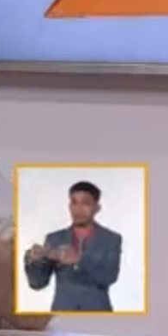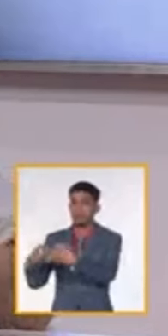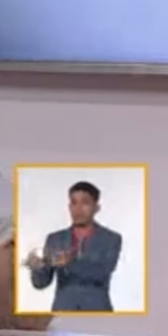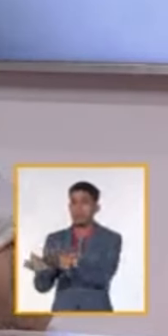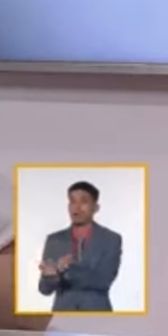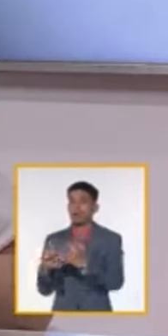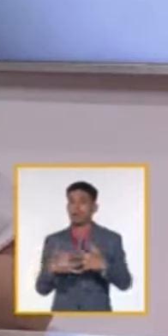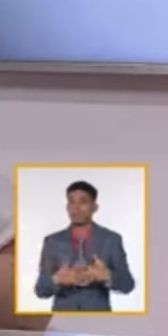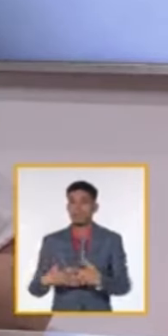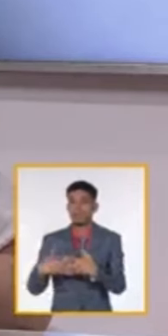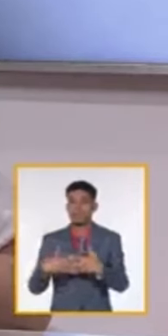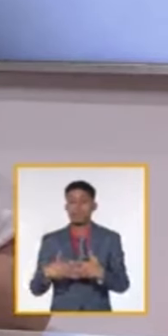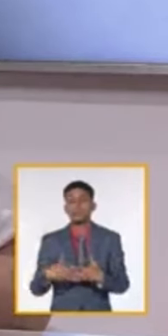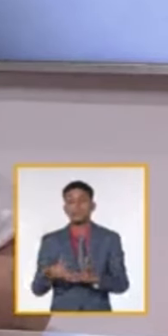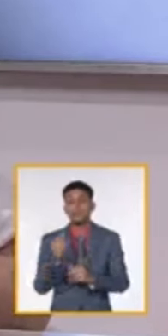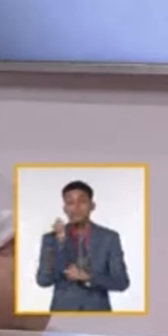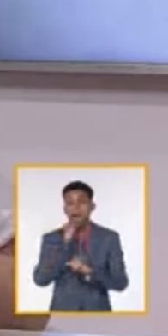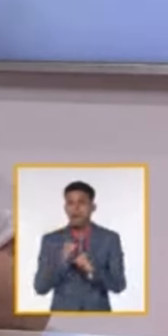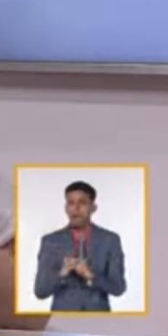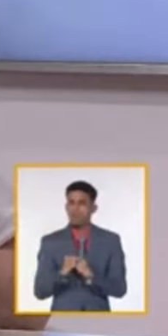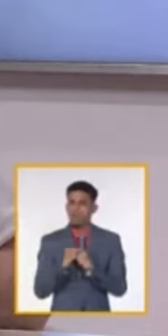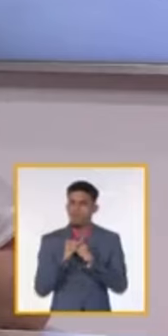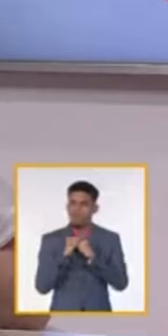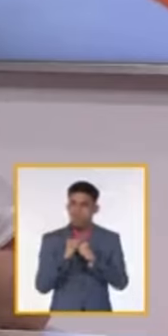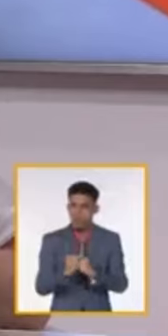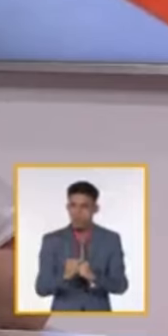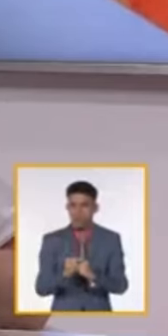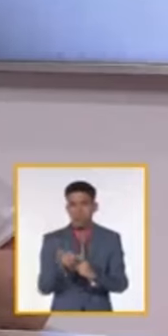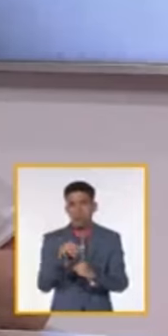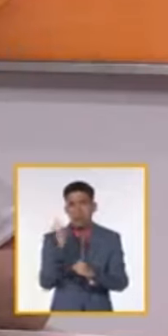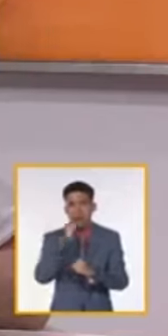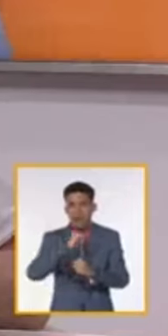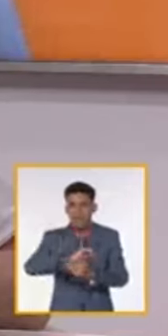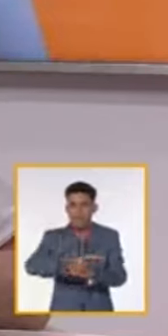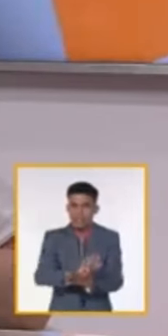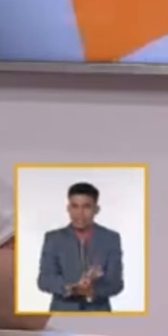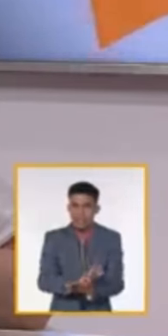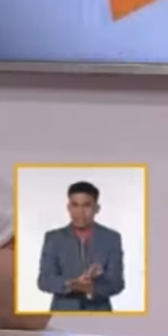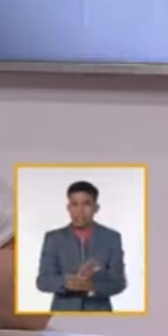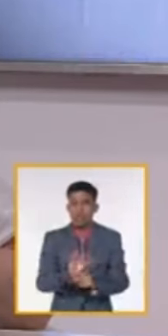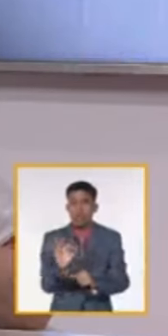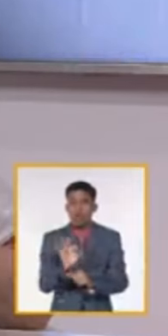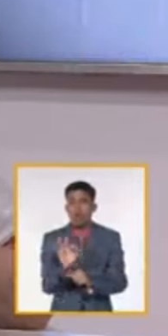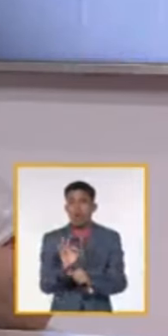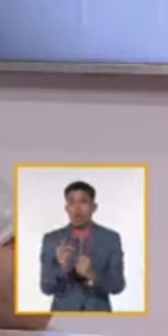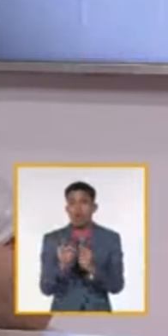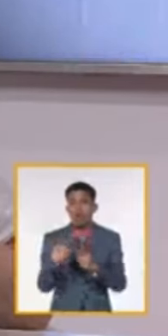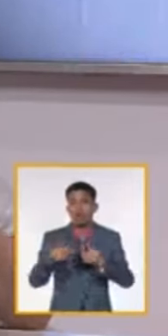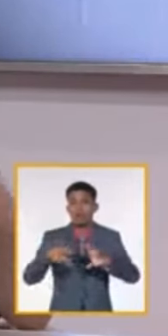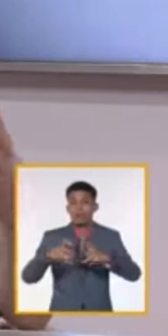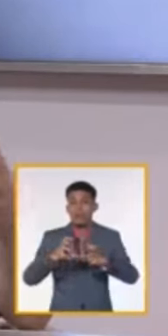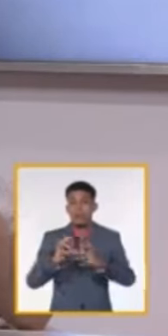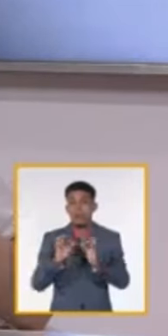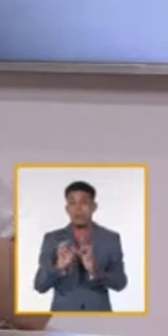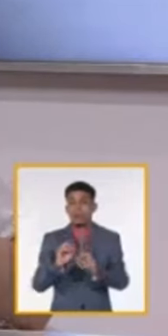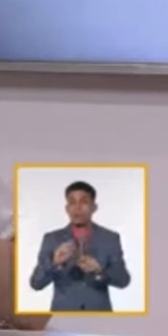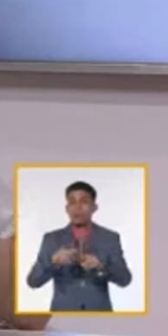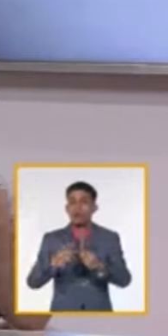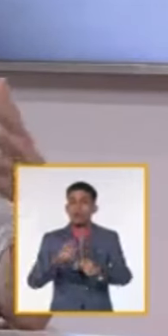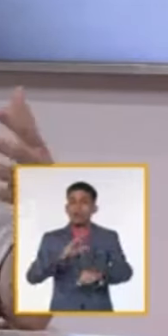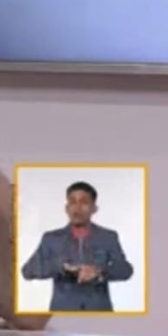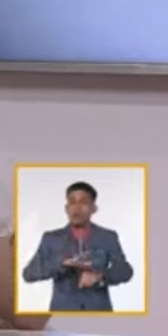mayor de represión y de brutalización o ataques brutales por parte de los policías contra los